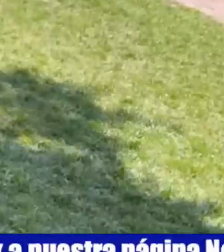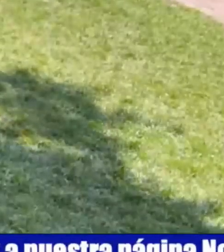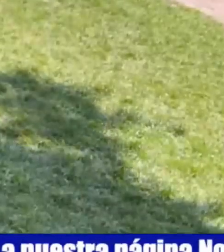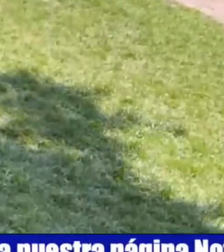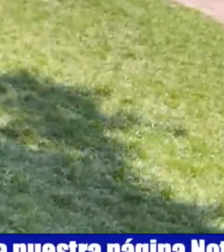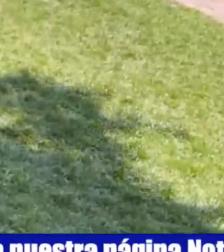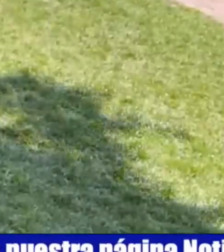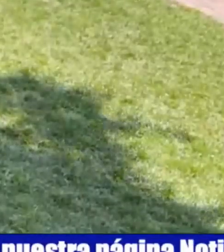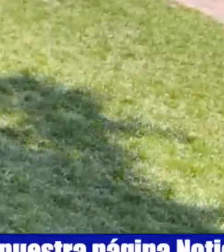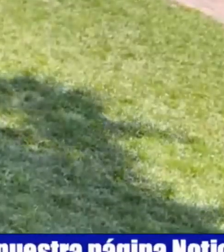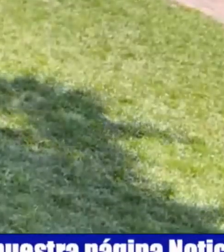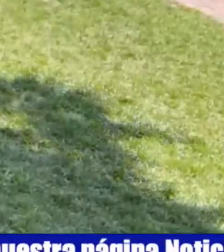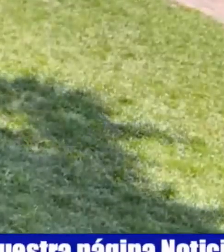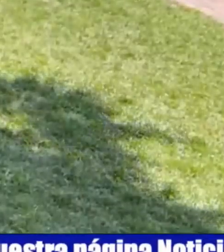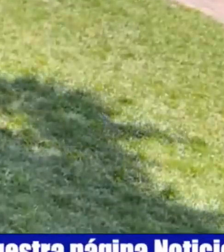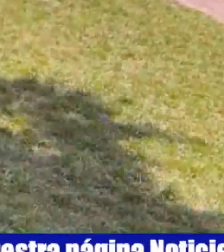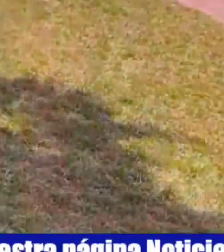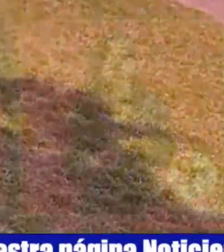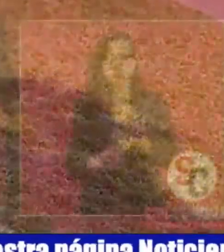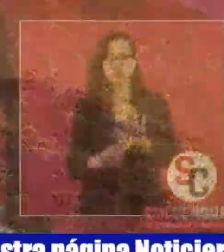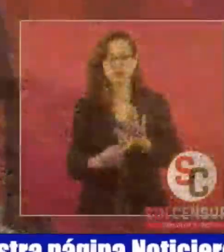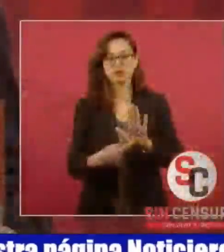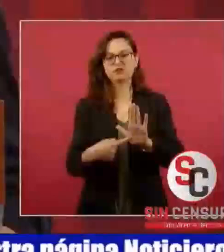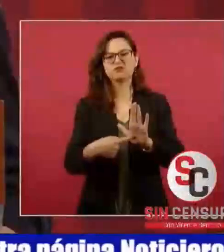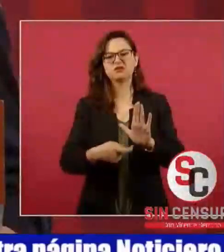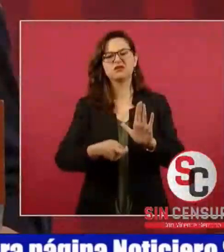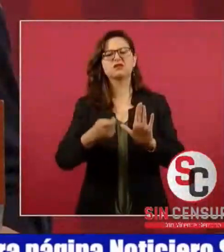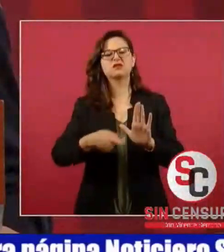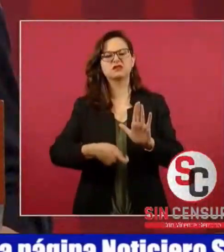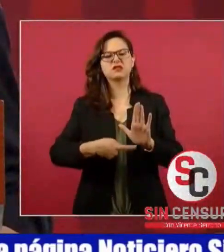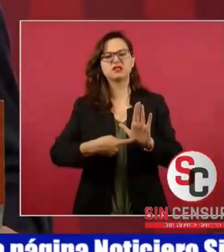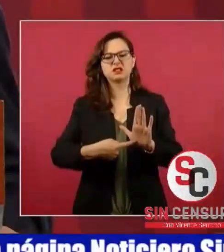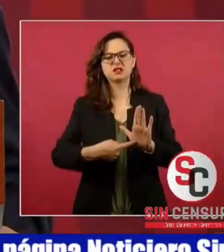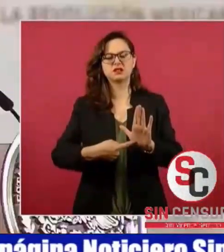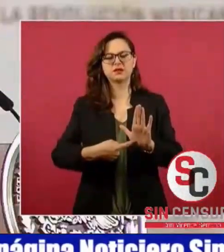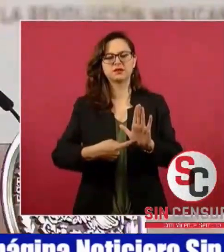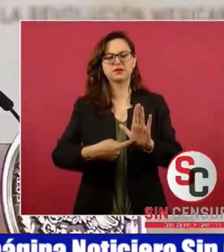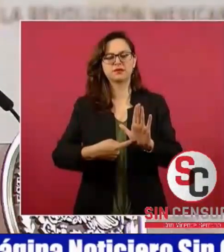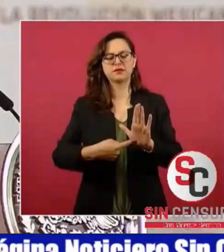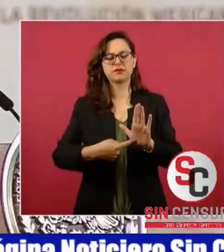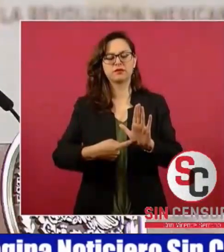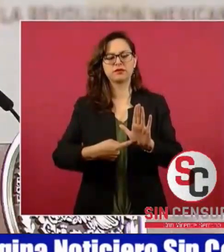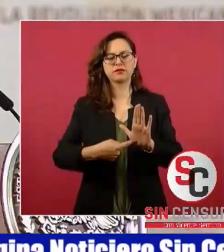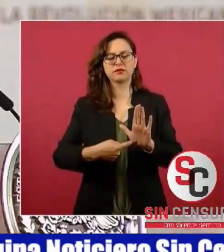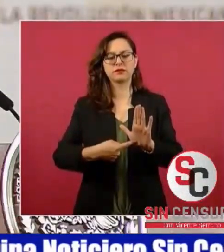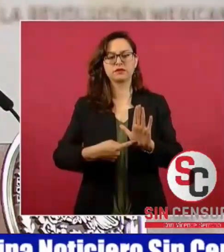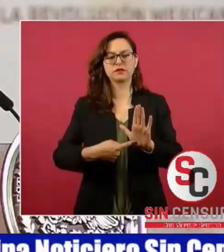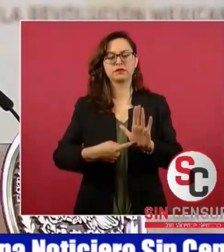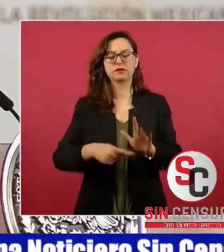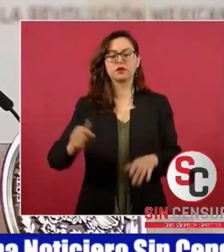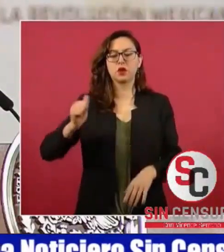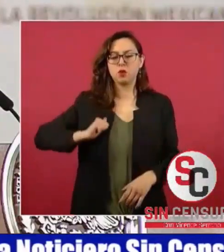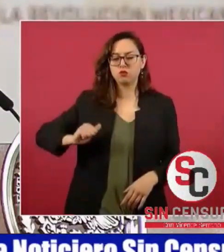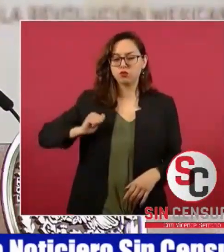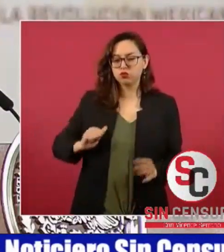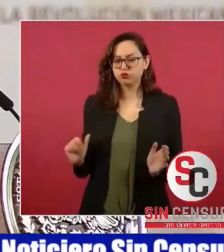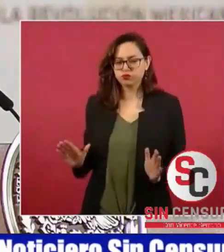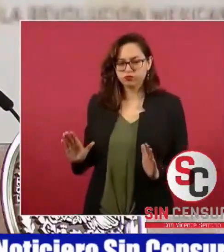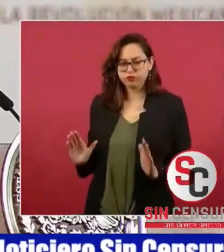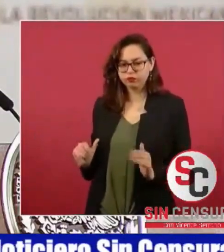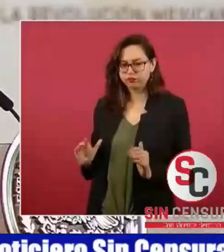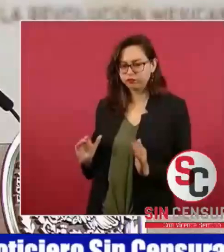ante los planteamientos de nuestros colegas. Es importante señalar que el presidente no